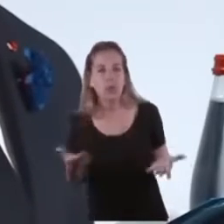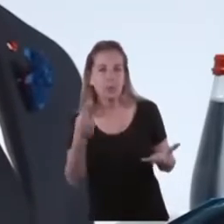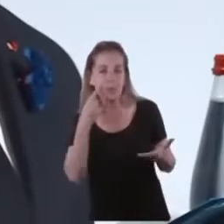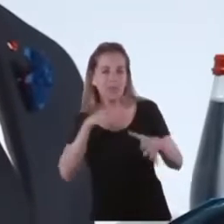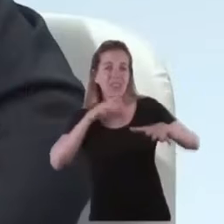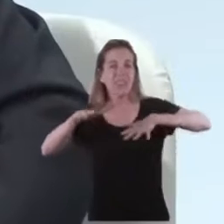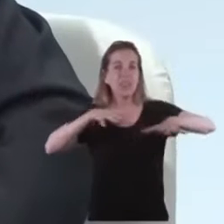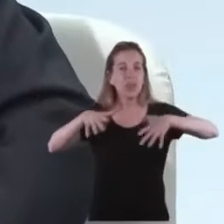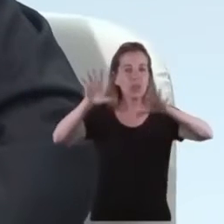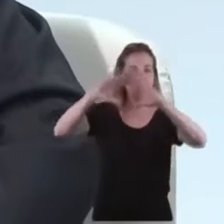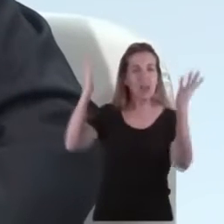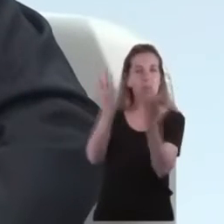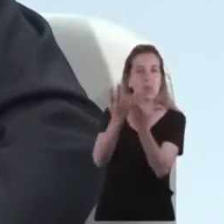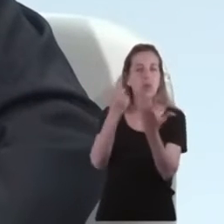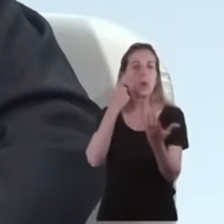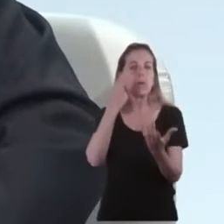que se vive?